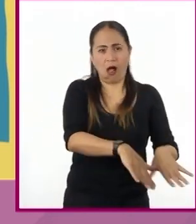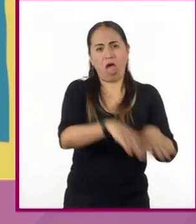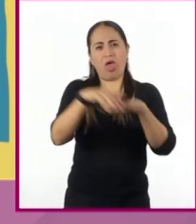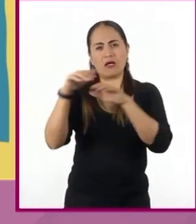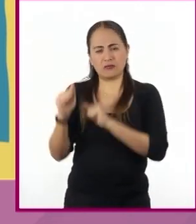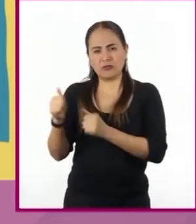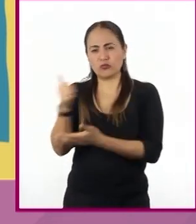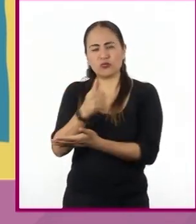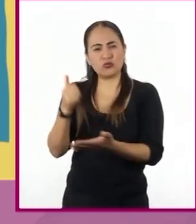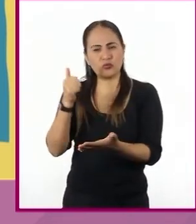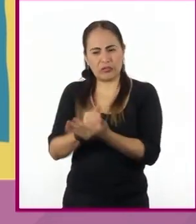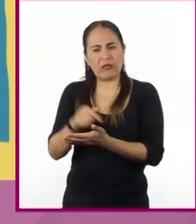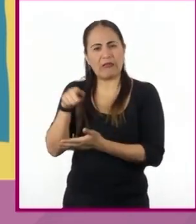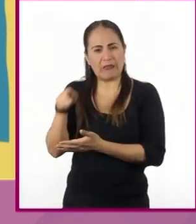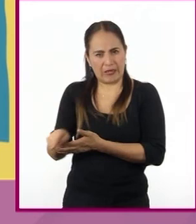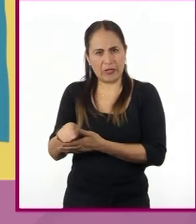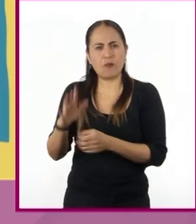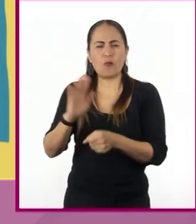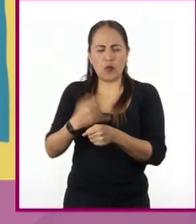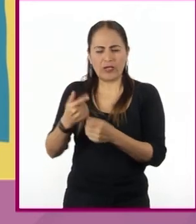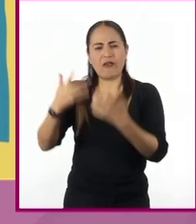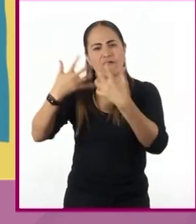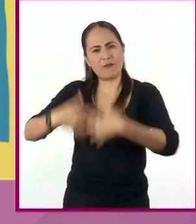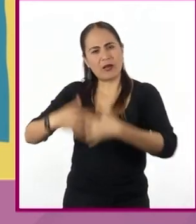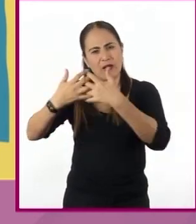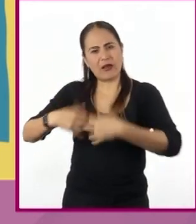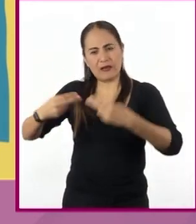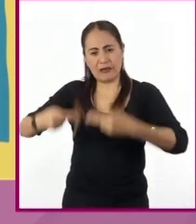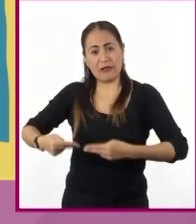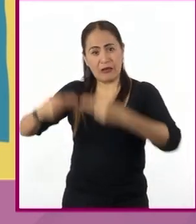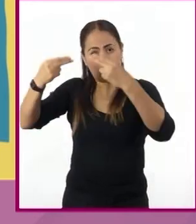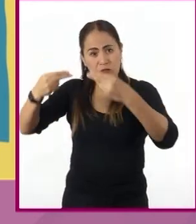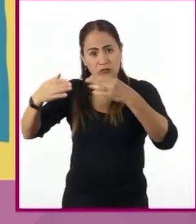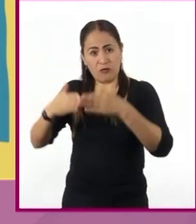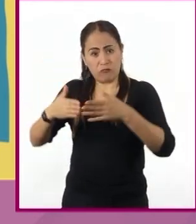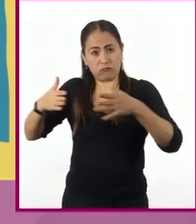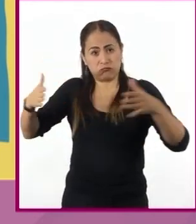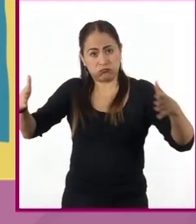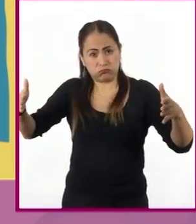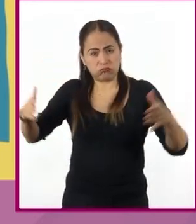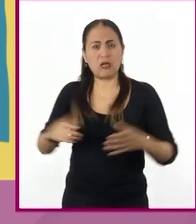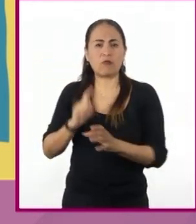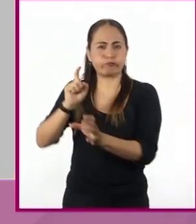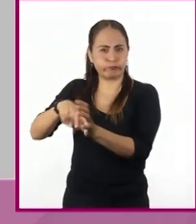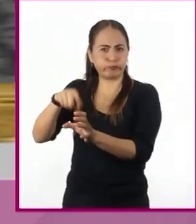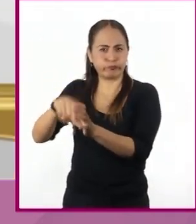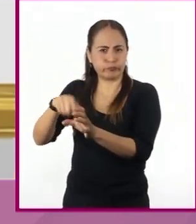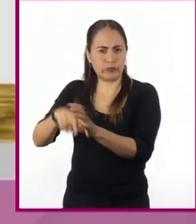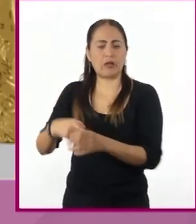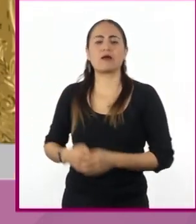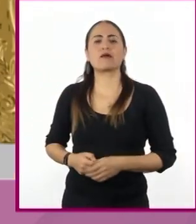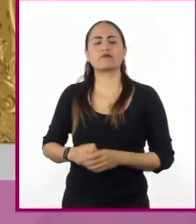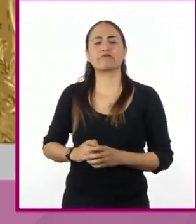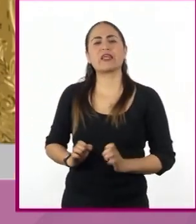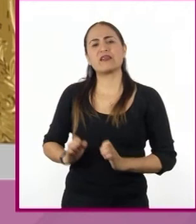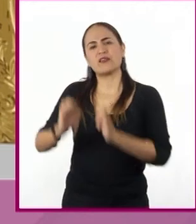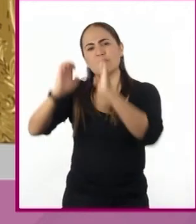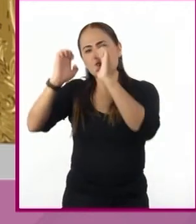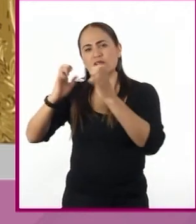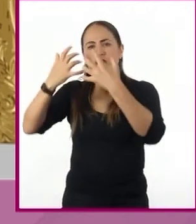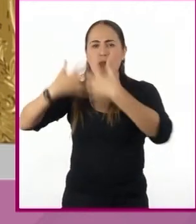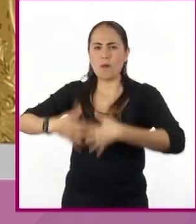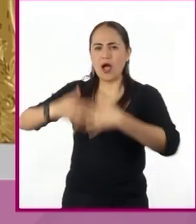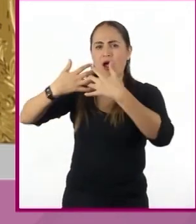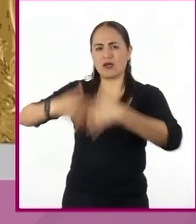que se necesitaba mano de obra en las fábricas que crecían rápidamente. Las fábricas, para su funcionamiento,